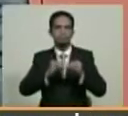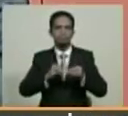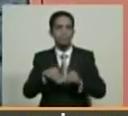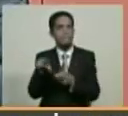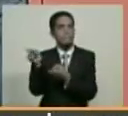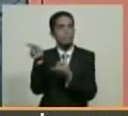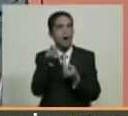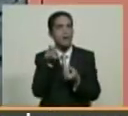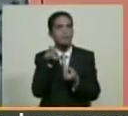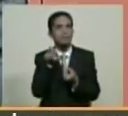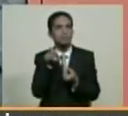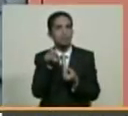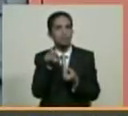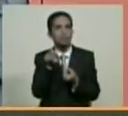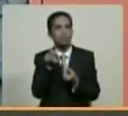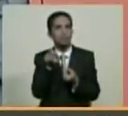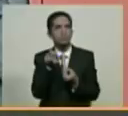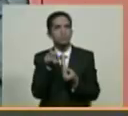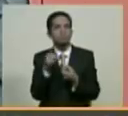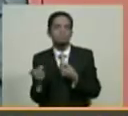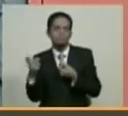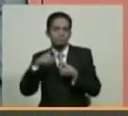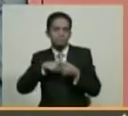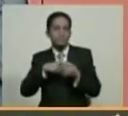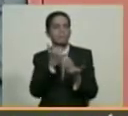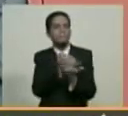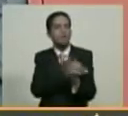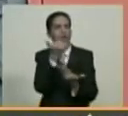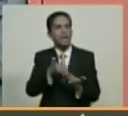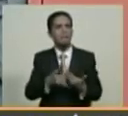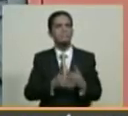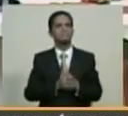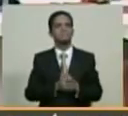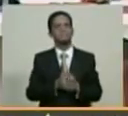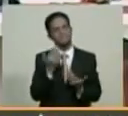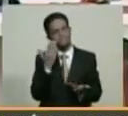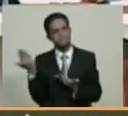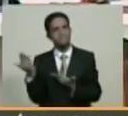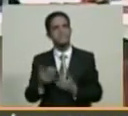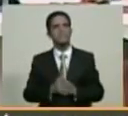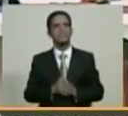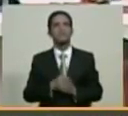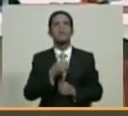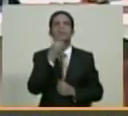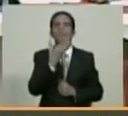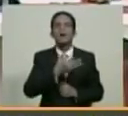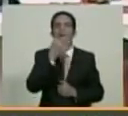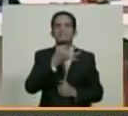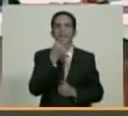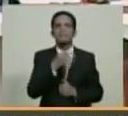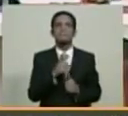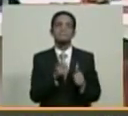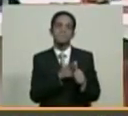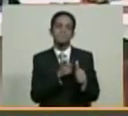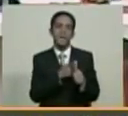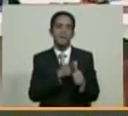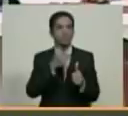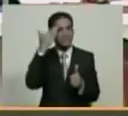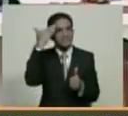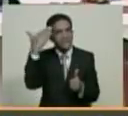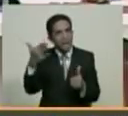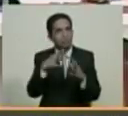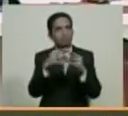tributaria incorporada a este programa de recuperación. Adelante, vicepresidente. Sí, bueno, muy buenas tardes. En primer lugar, queremos saludar a toda